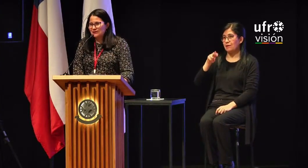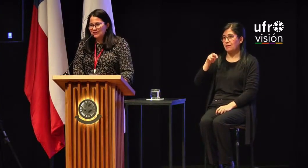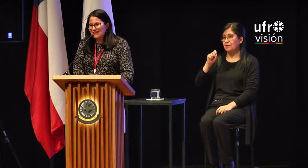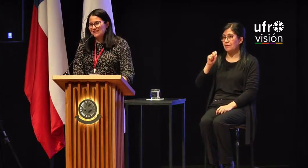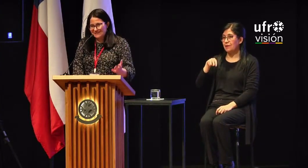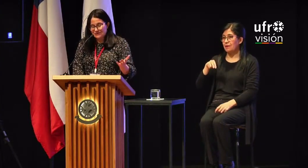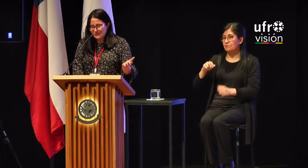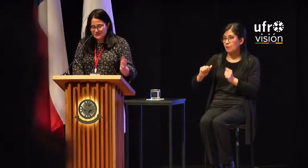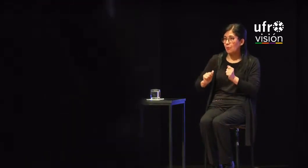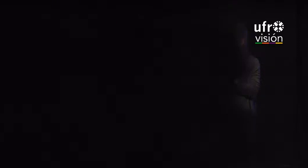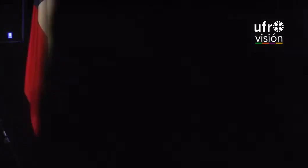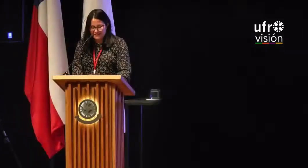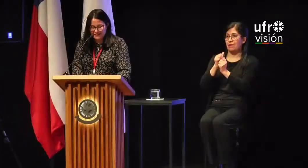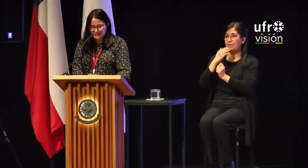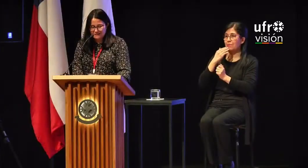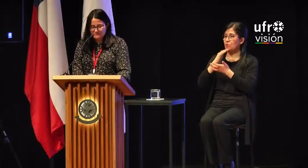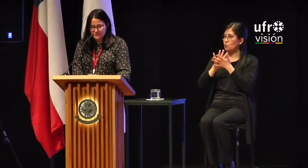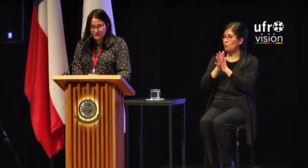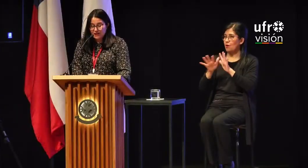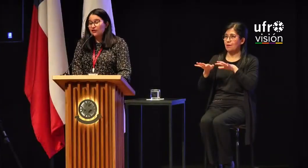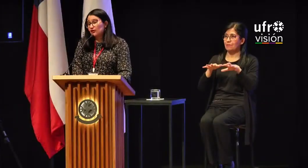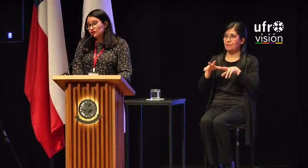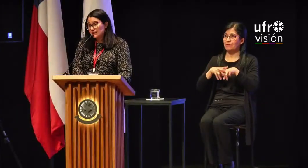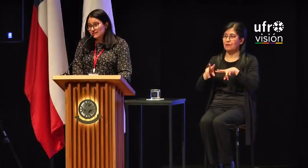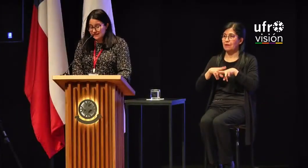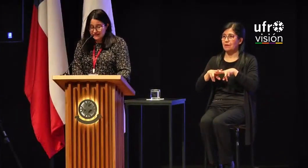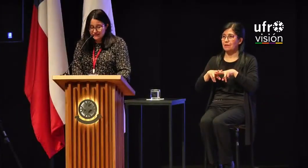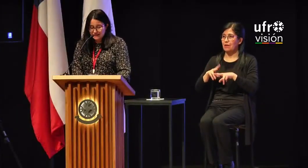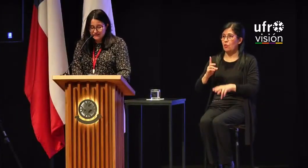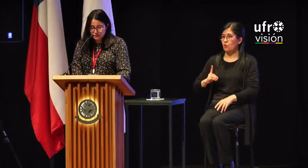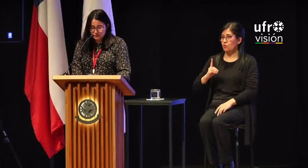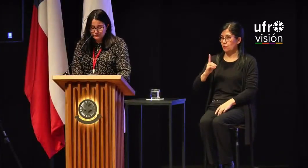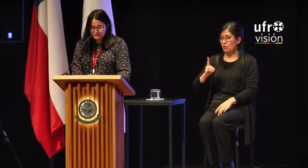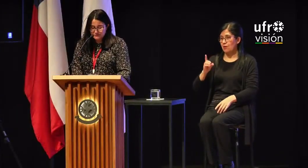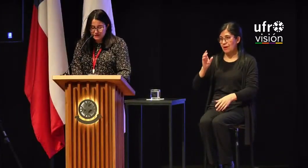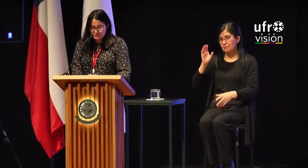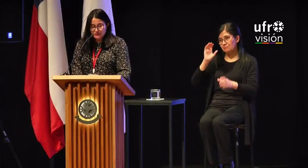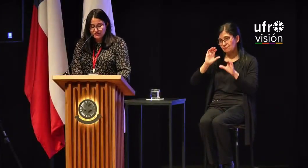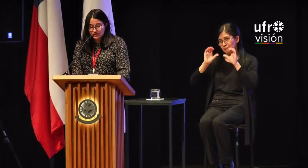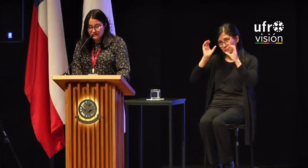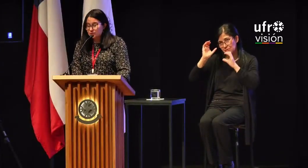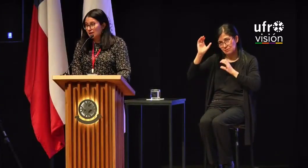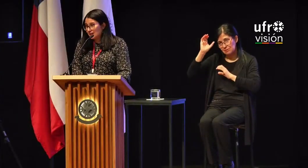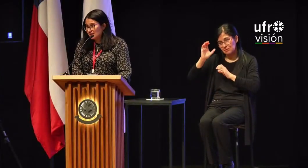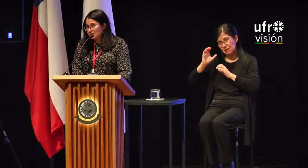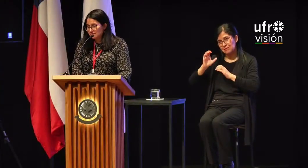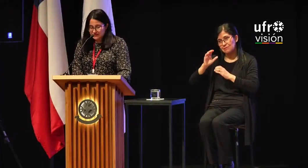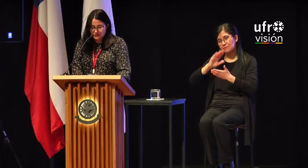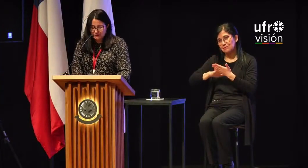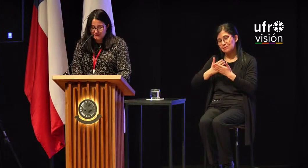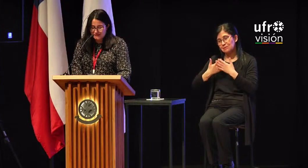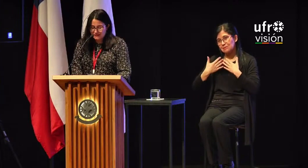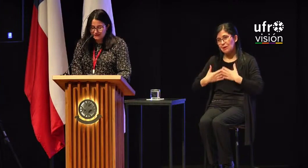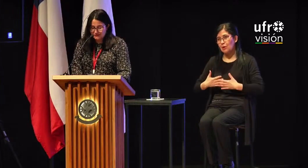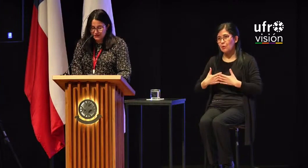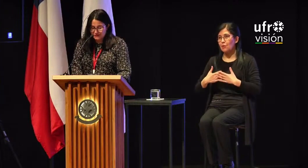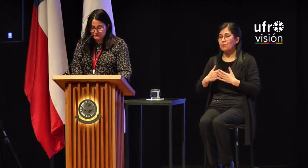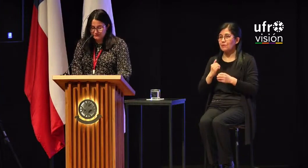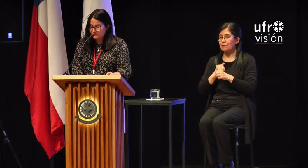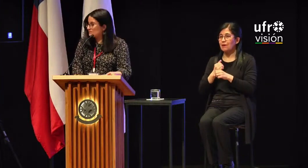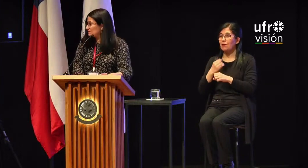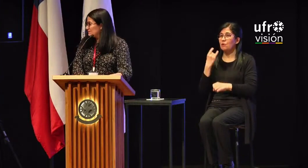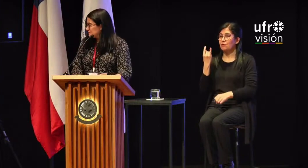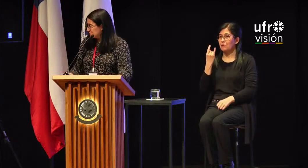en su historia y en todas sus actividades, doctora en Ciencias de la Salud, profesora titular de la Universidad Andrés